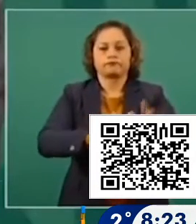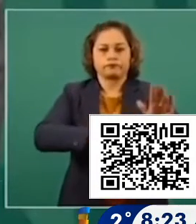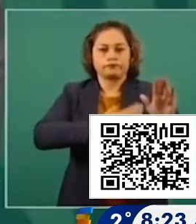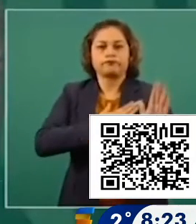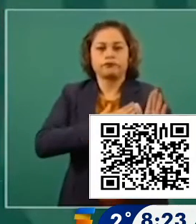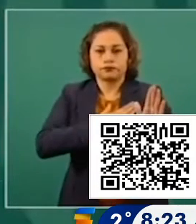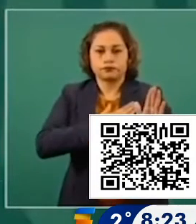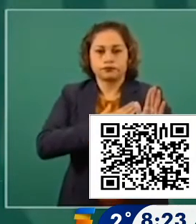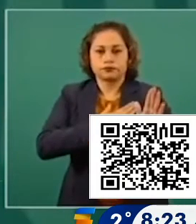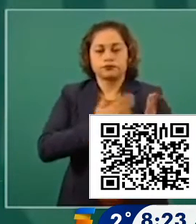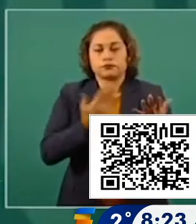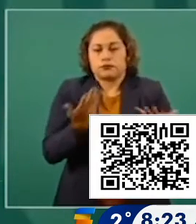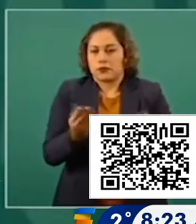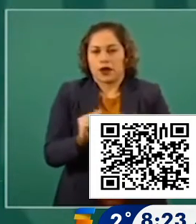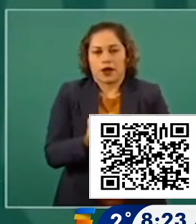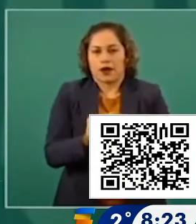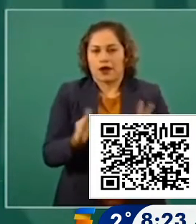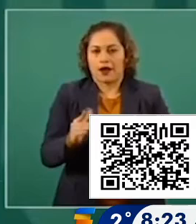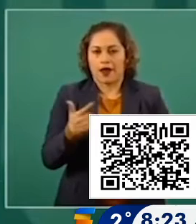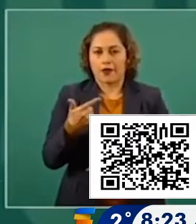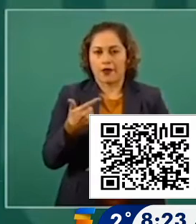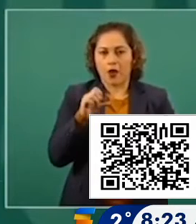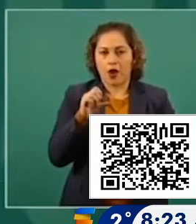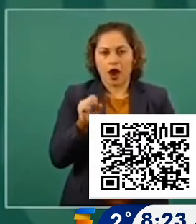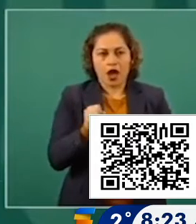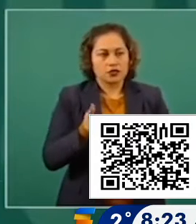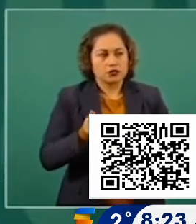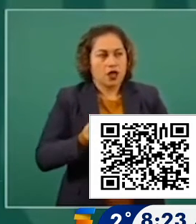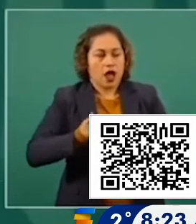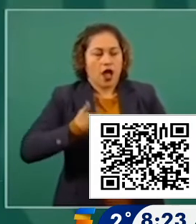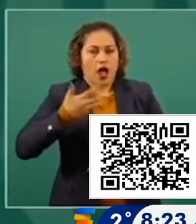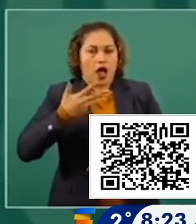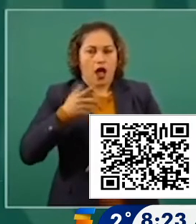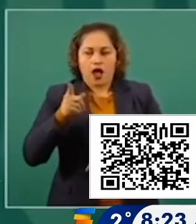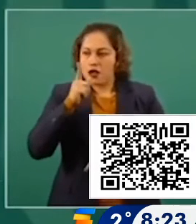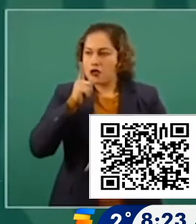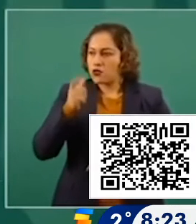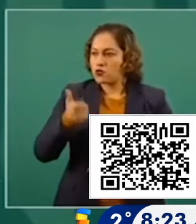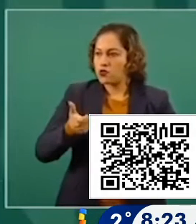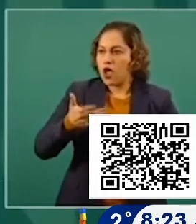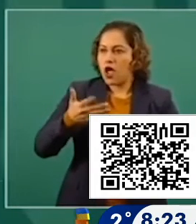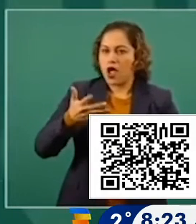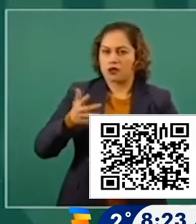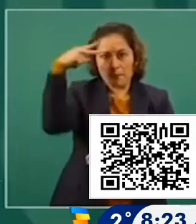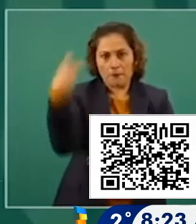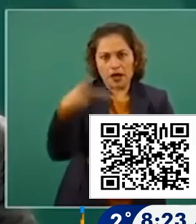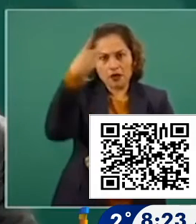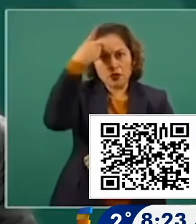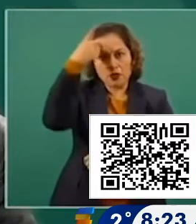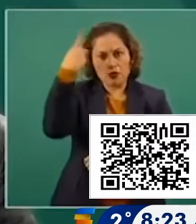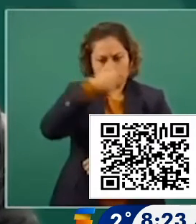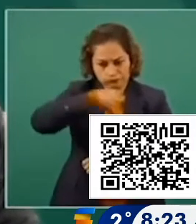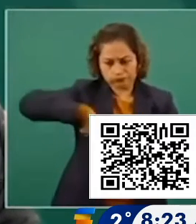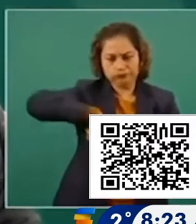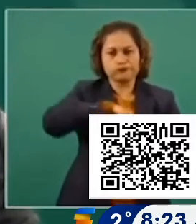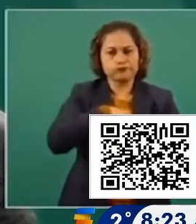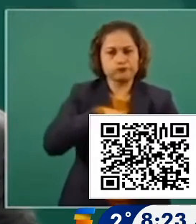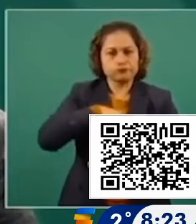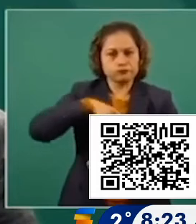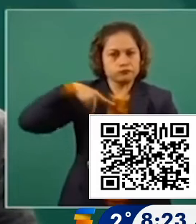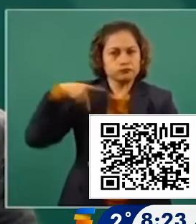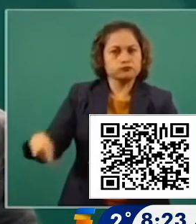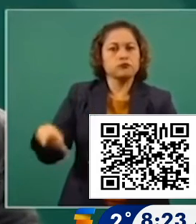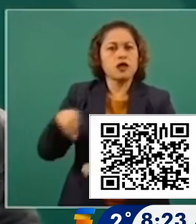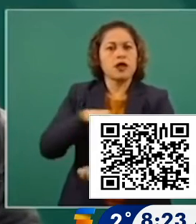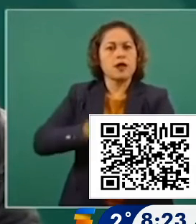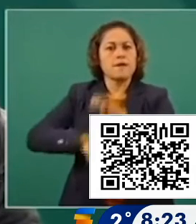la falta de energía. Si podemos apagar un foco, dos, pues hay que hacerlo, lo que no sea tan indispensable para que